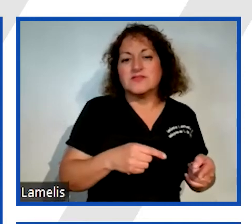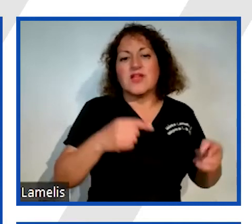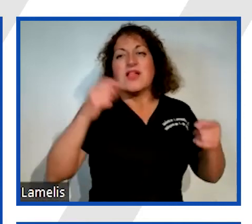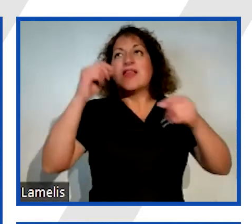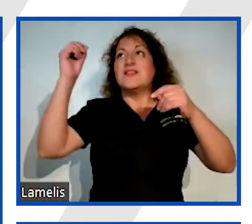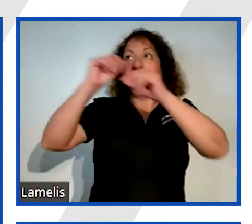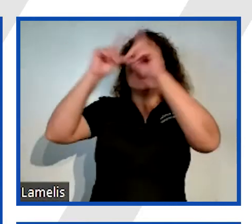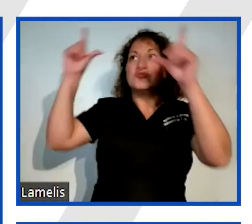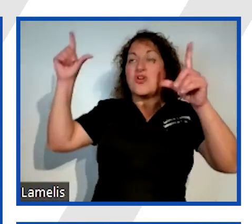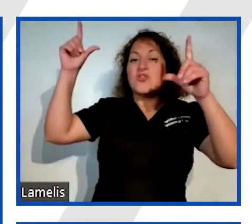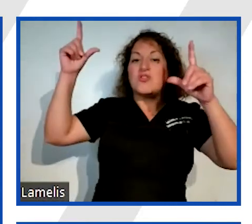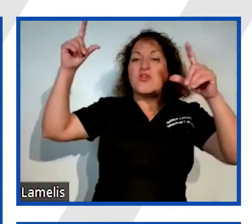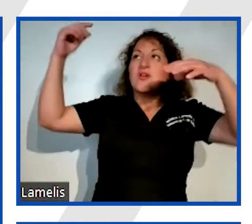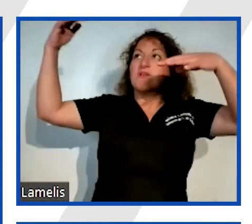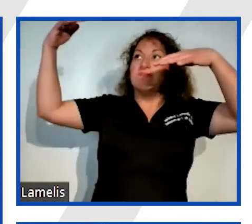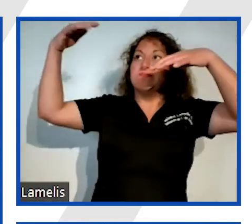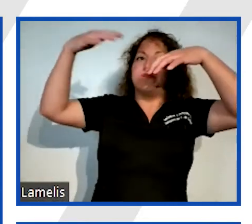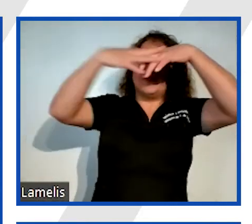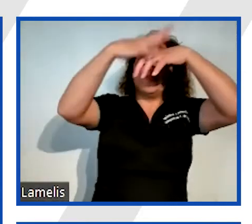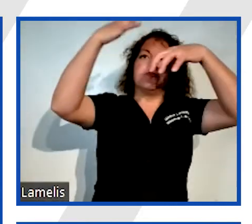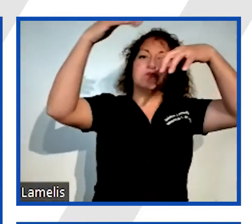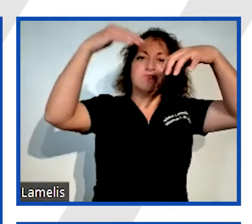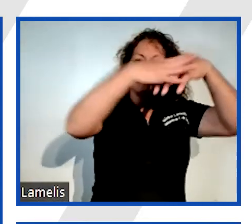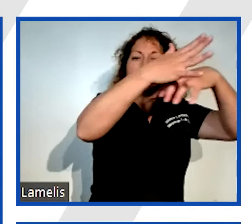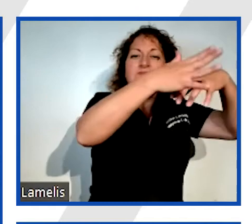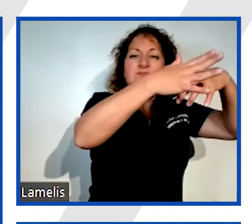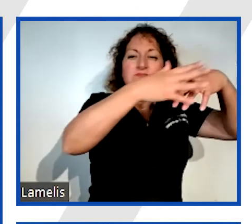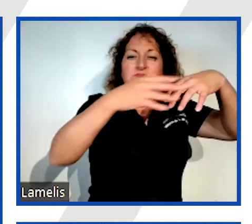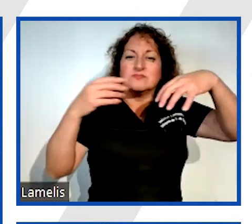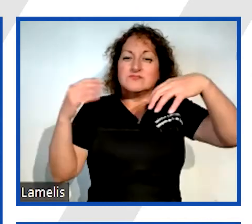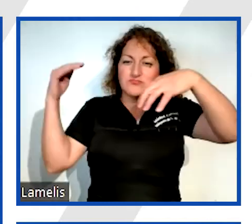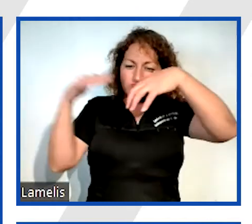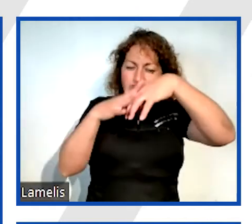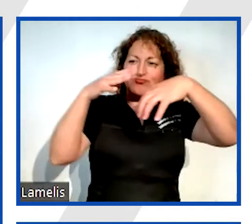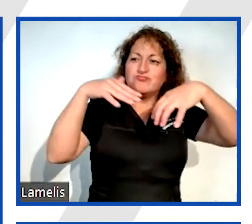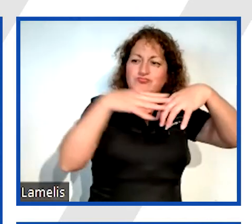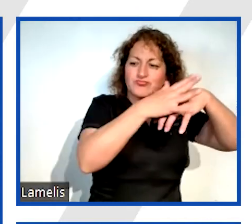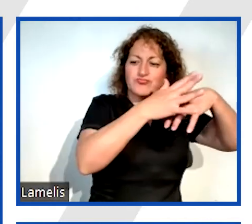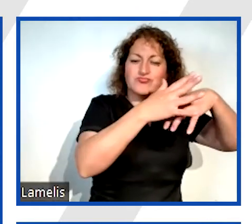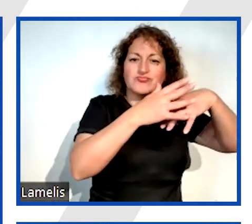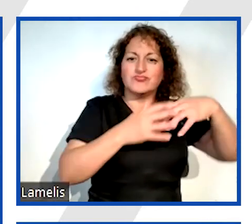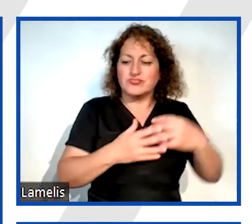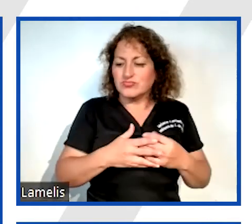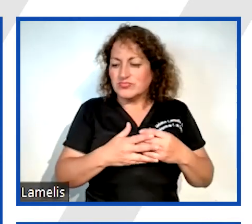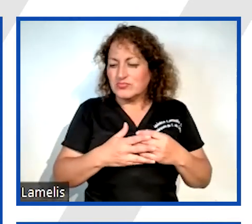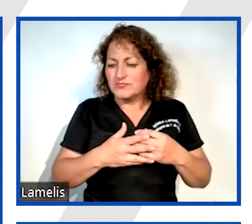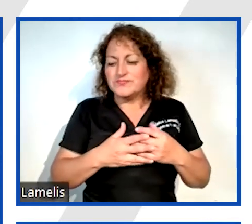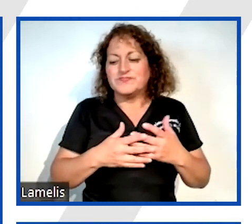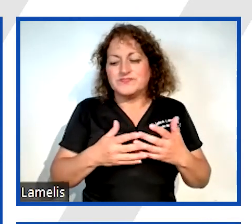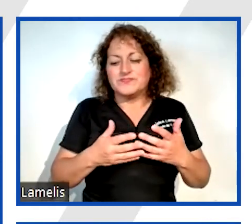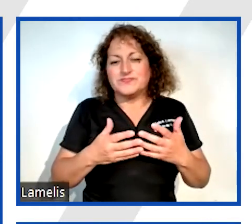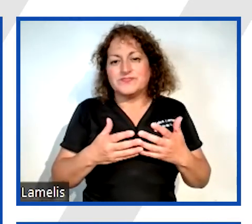que podemos ver las auroras boreales que son las las caídas de las de las cargadas del sol verdad en el